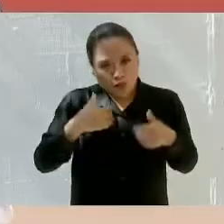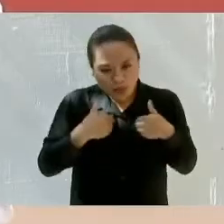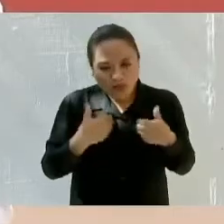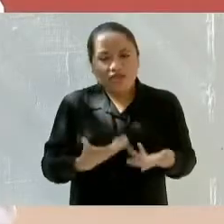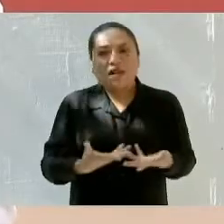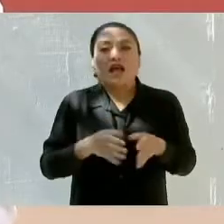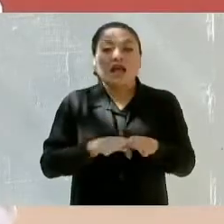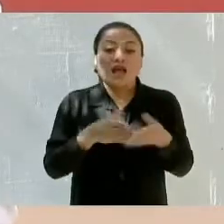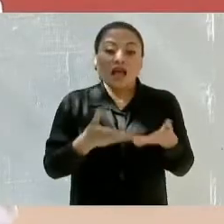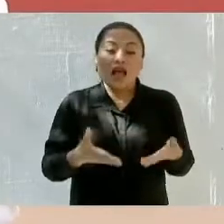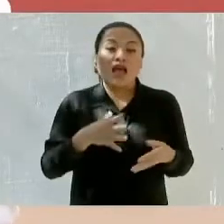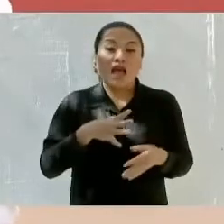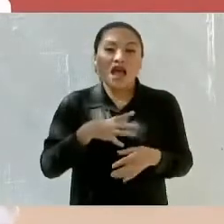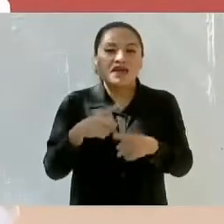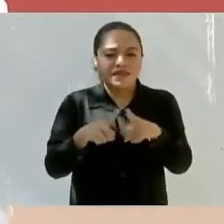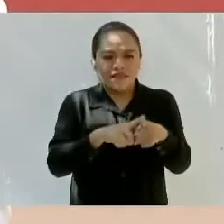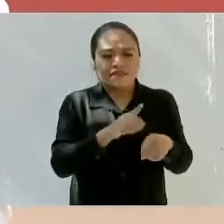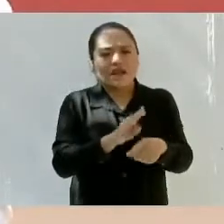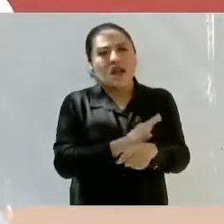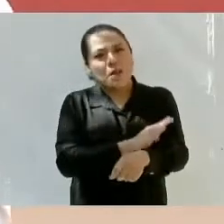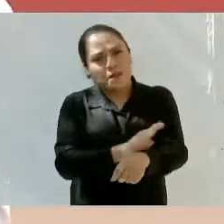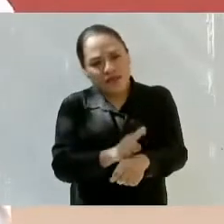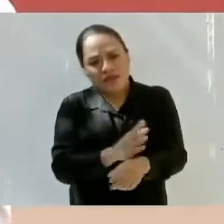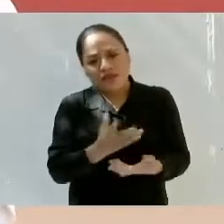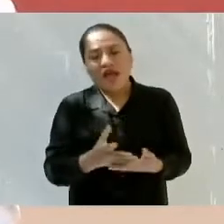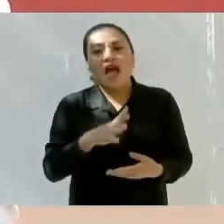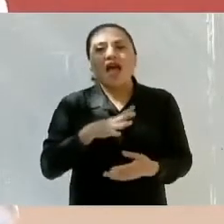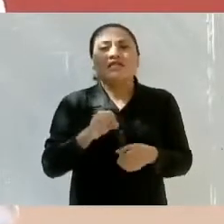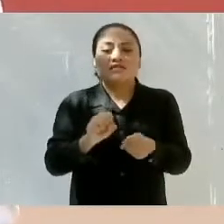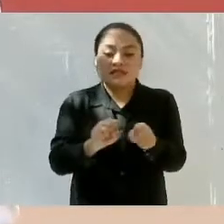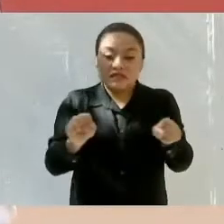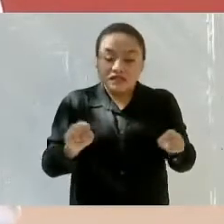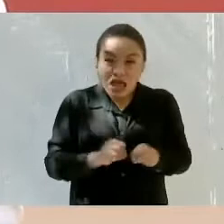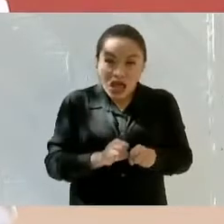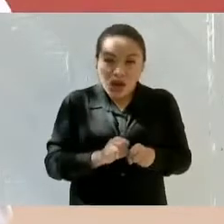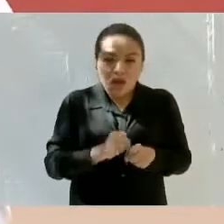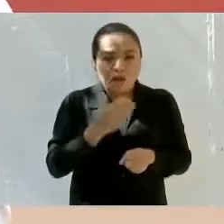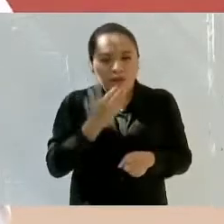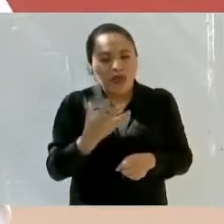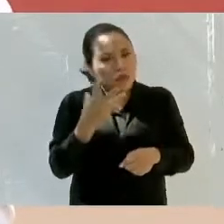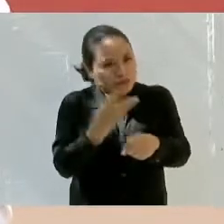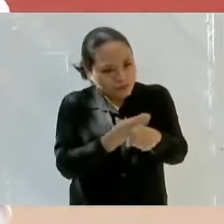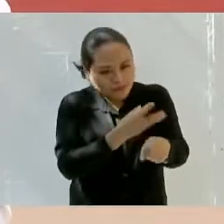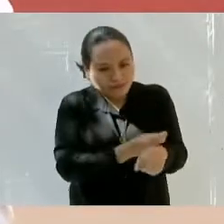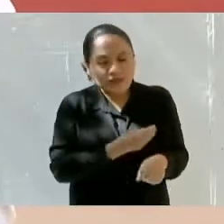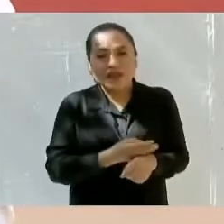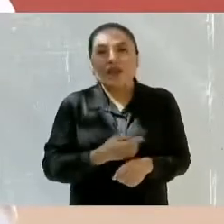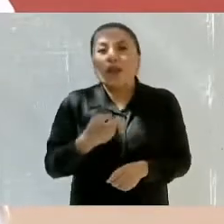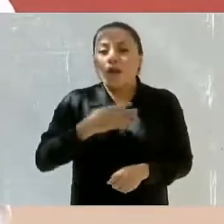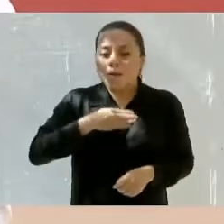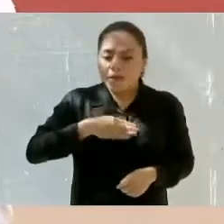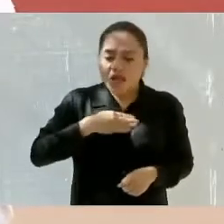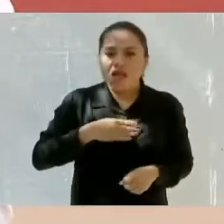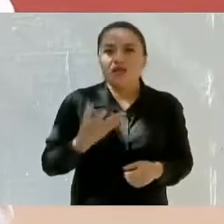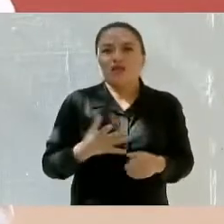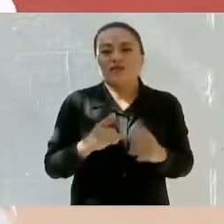municipio. Contamos con infraestructura en los salones, en nuevas instalaciones de baños, de